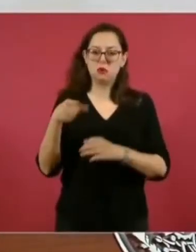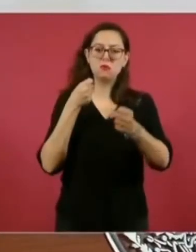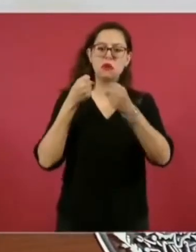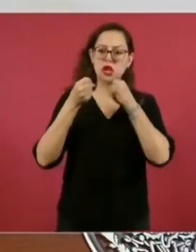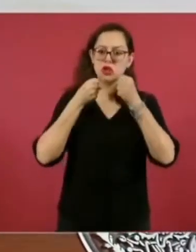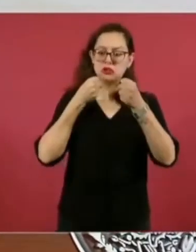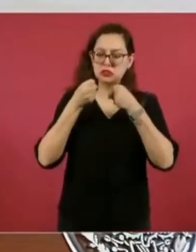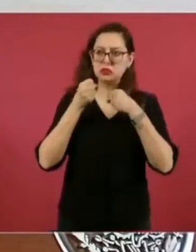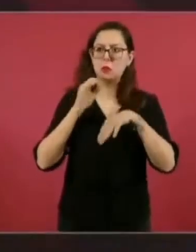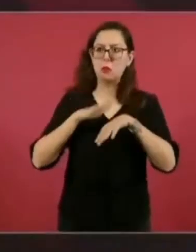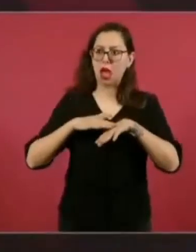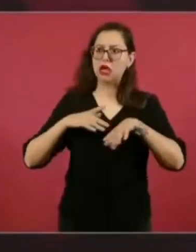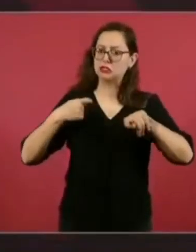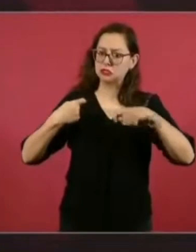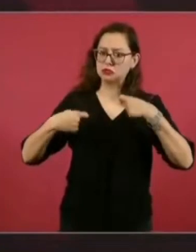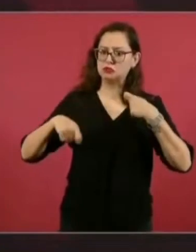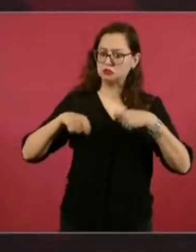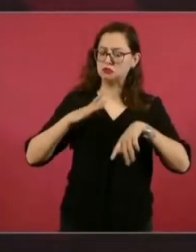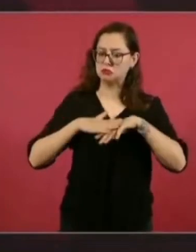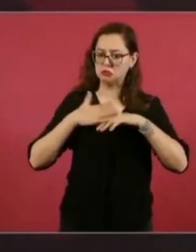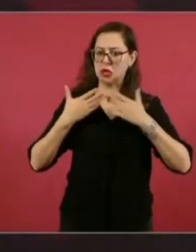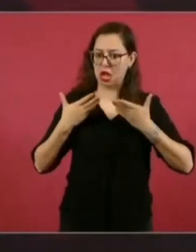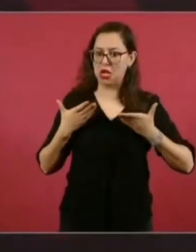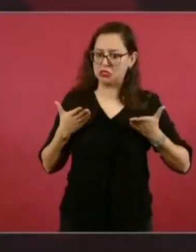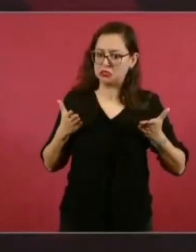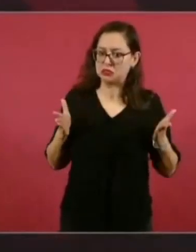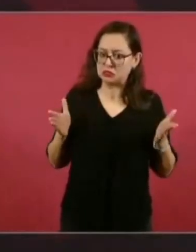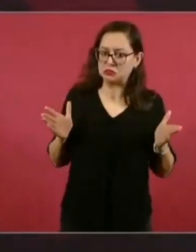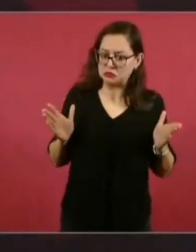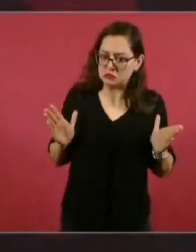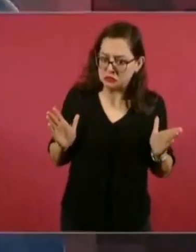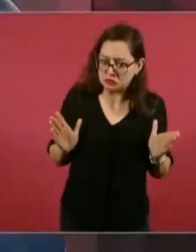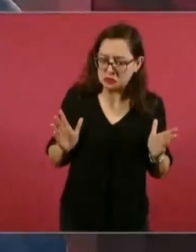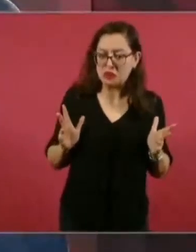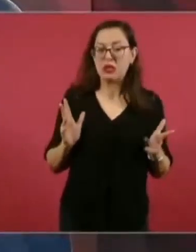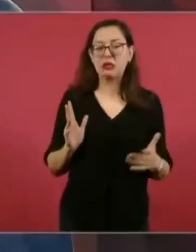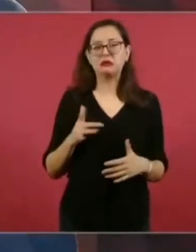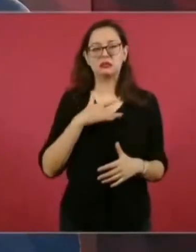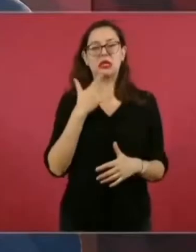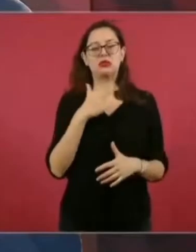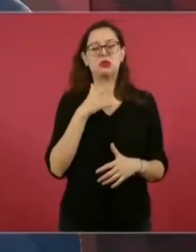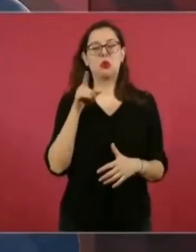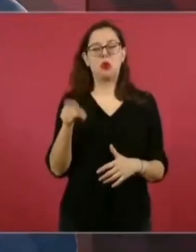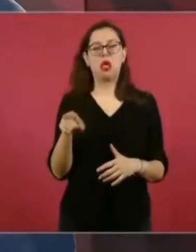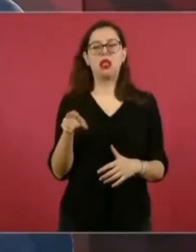abierto. Creo que se sentía más libre,